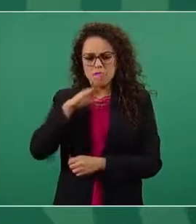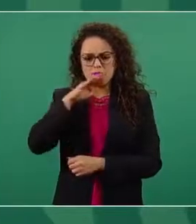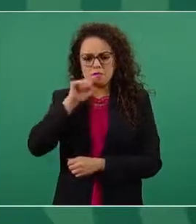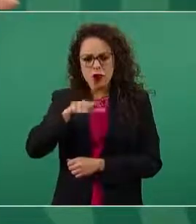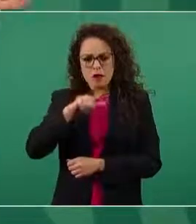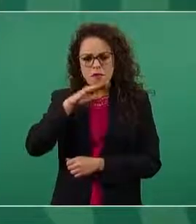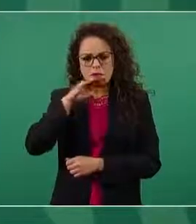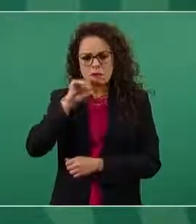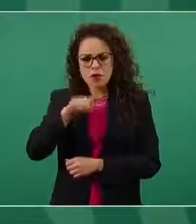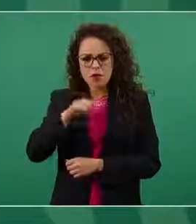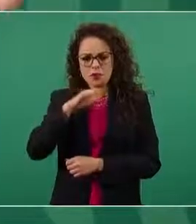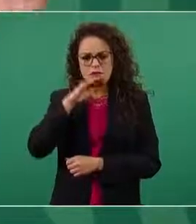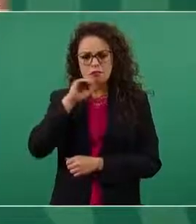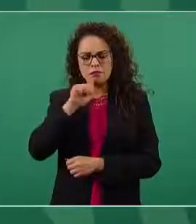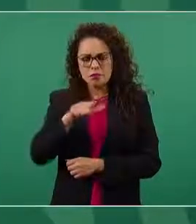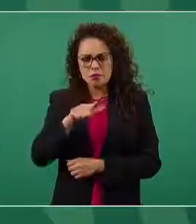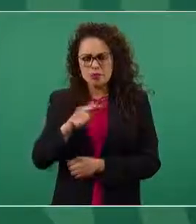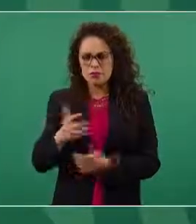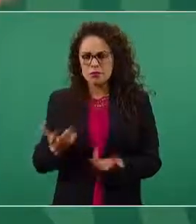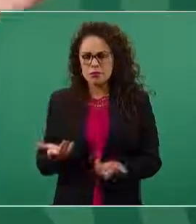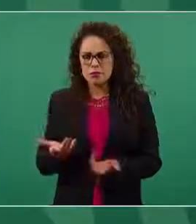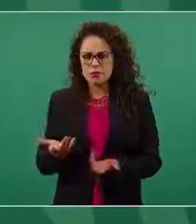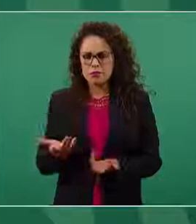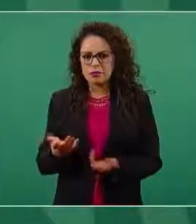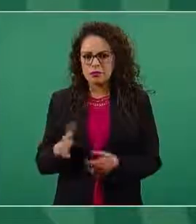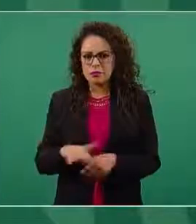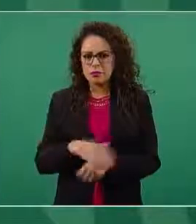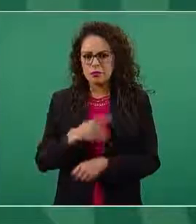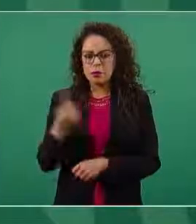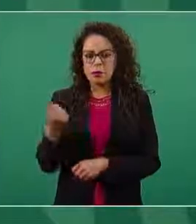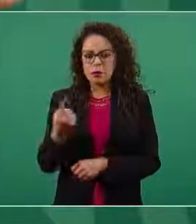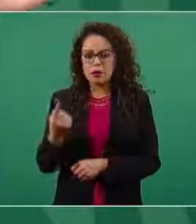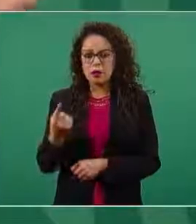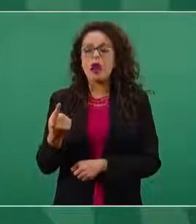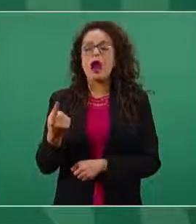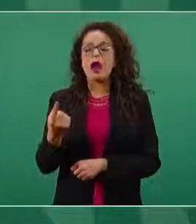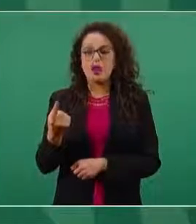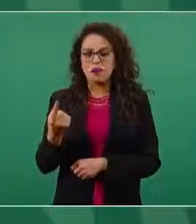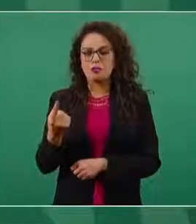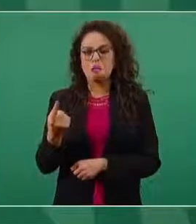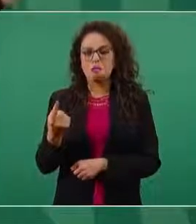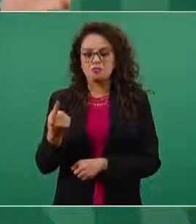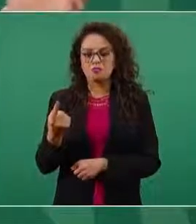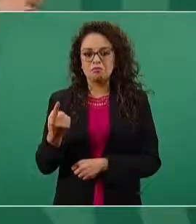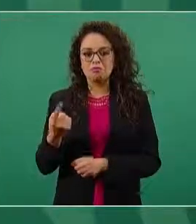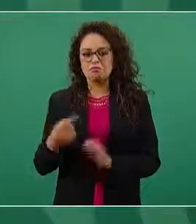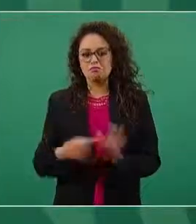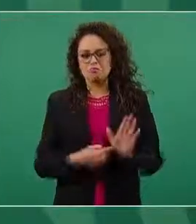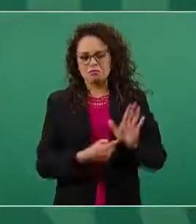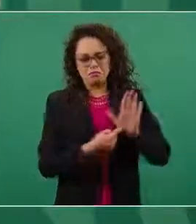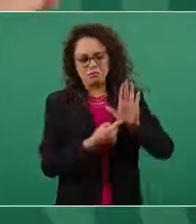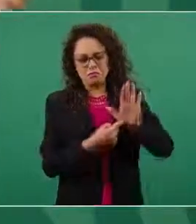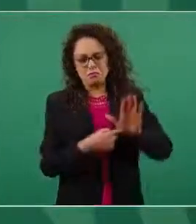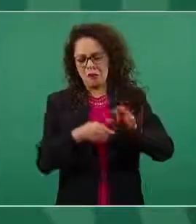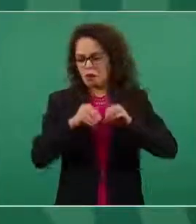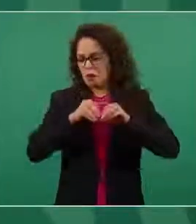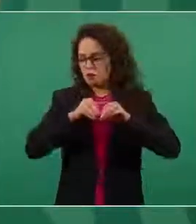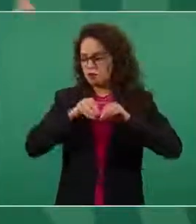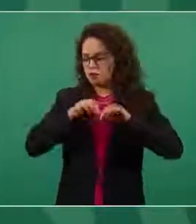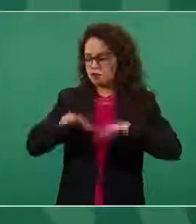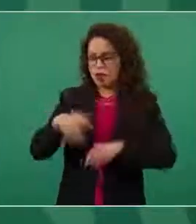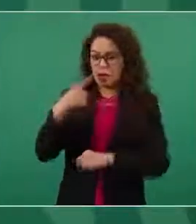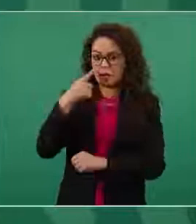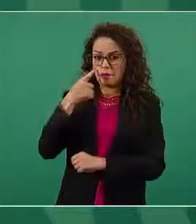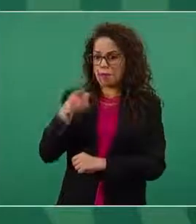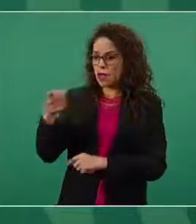porque queda en evidencia todo ahí, el procurador y el que mandaba era